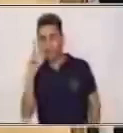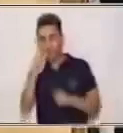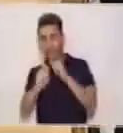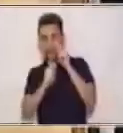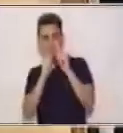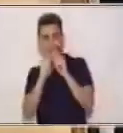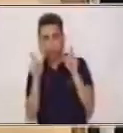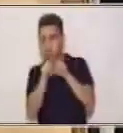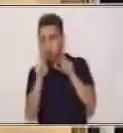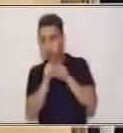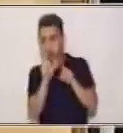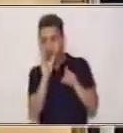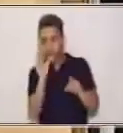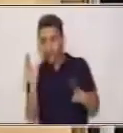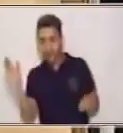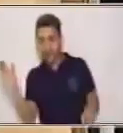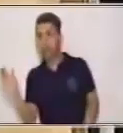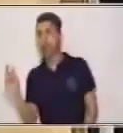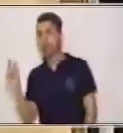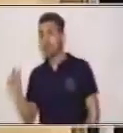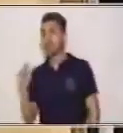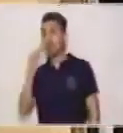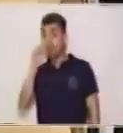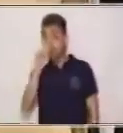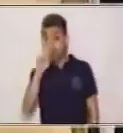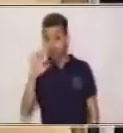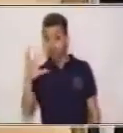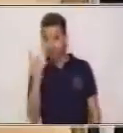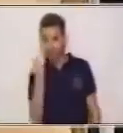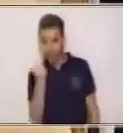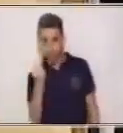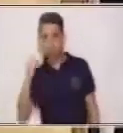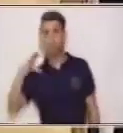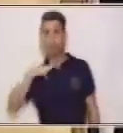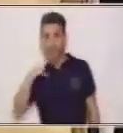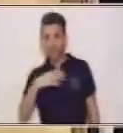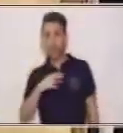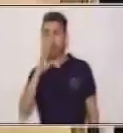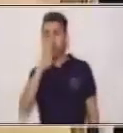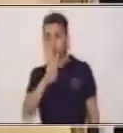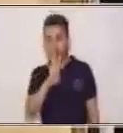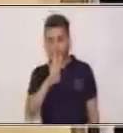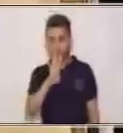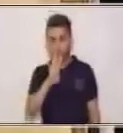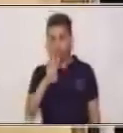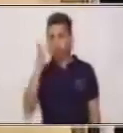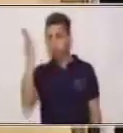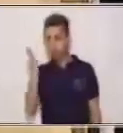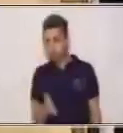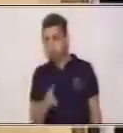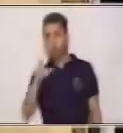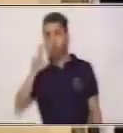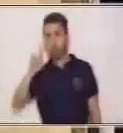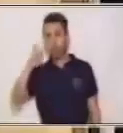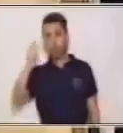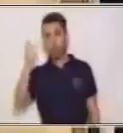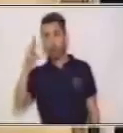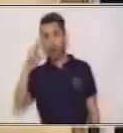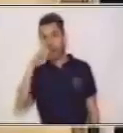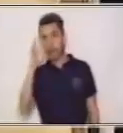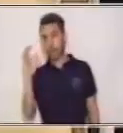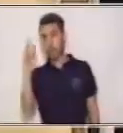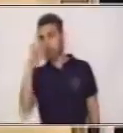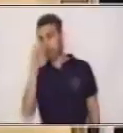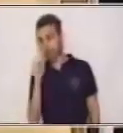tiene cuatro cuartos. Así como lo estamos organizando acá.